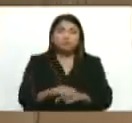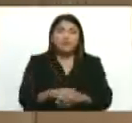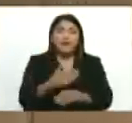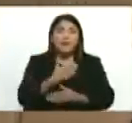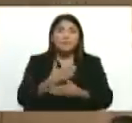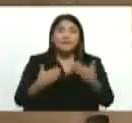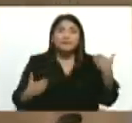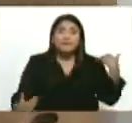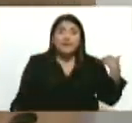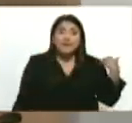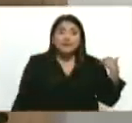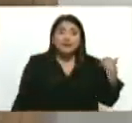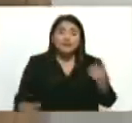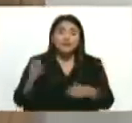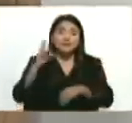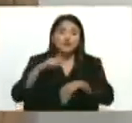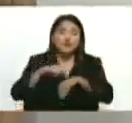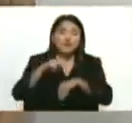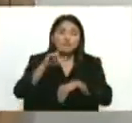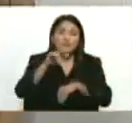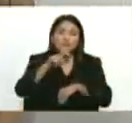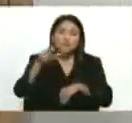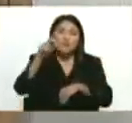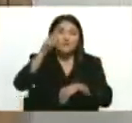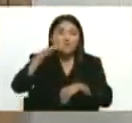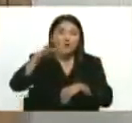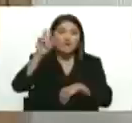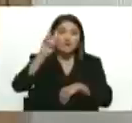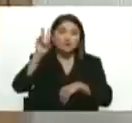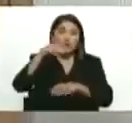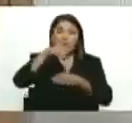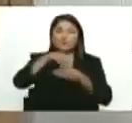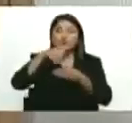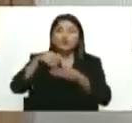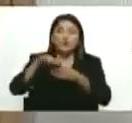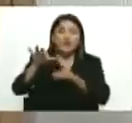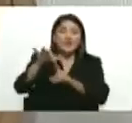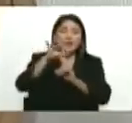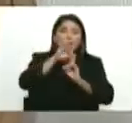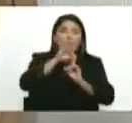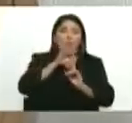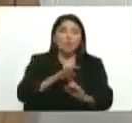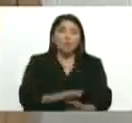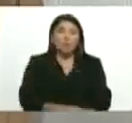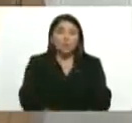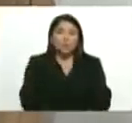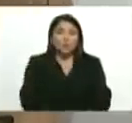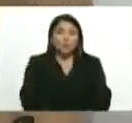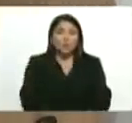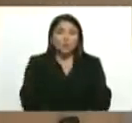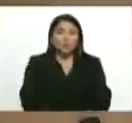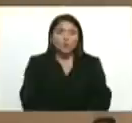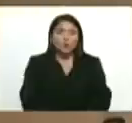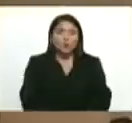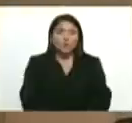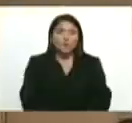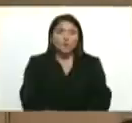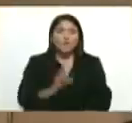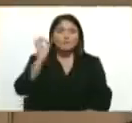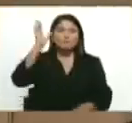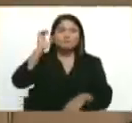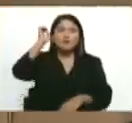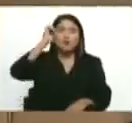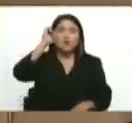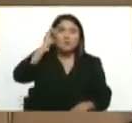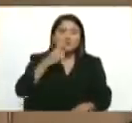voto de las venezolanas y de los venezolanos? Cuando el Parlamento Europeo nos llama ilegítimo, es un